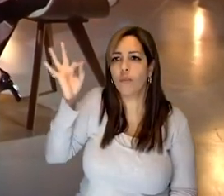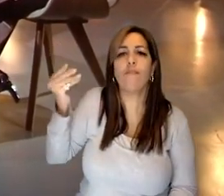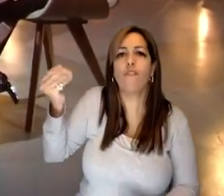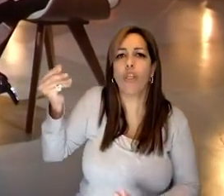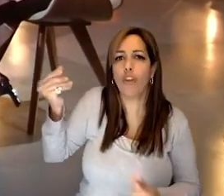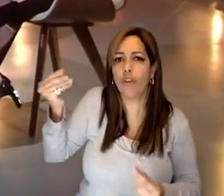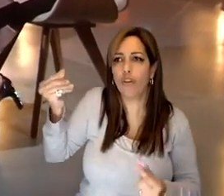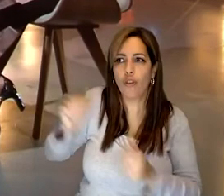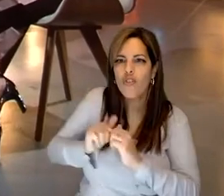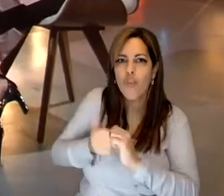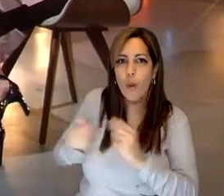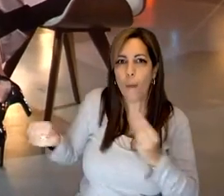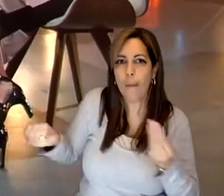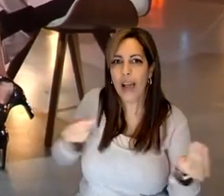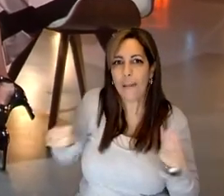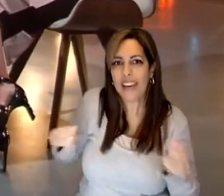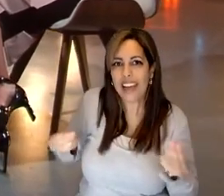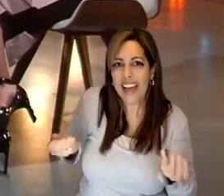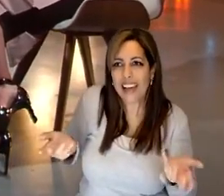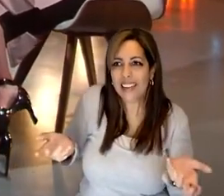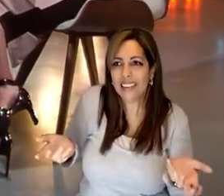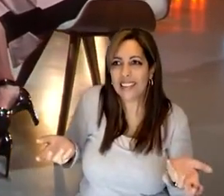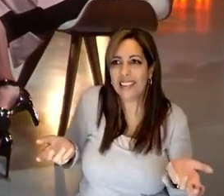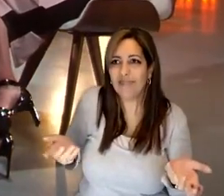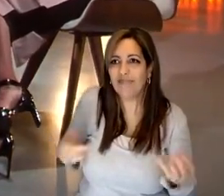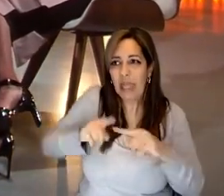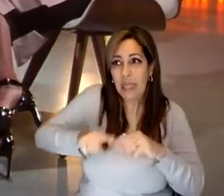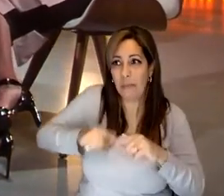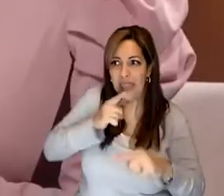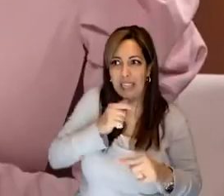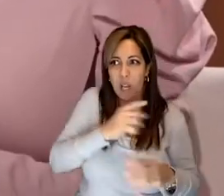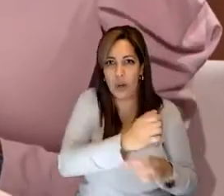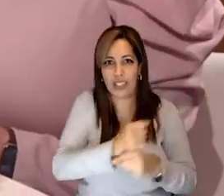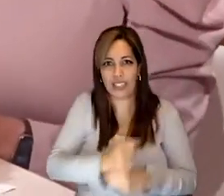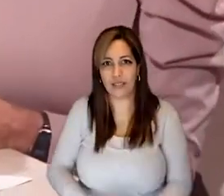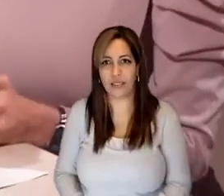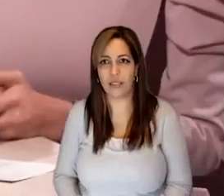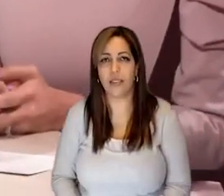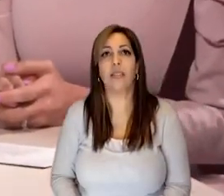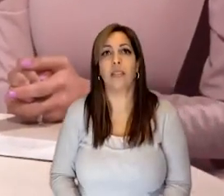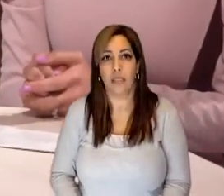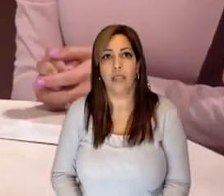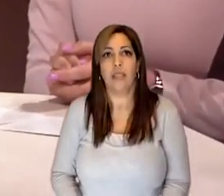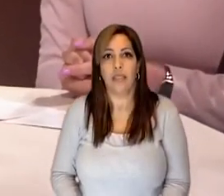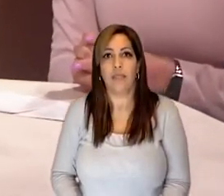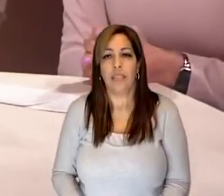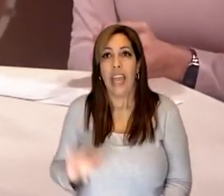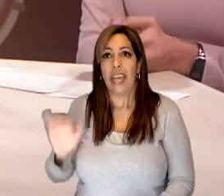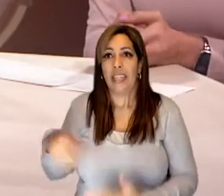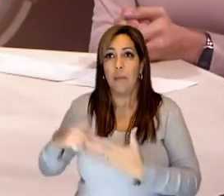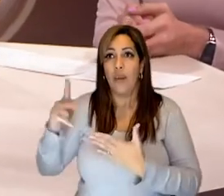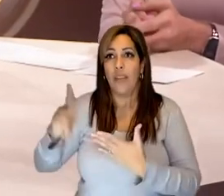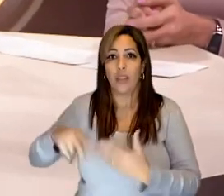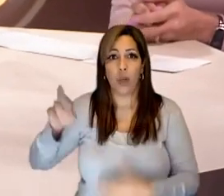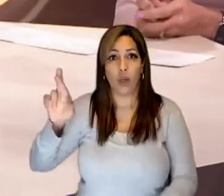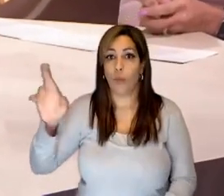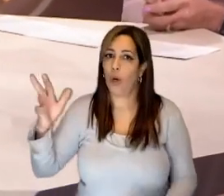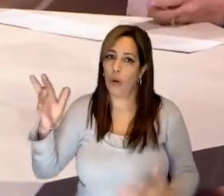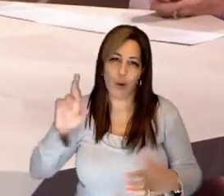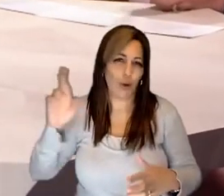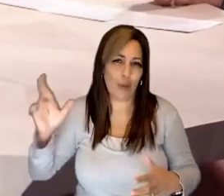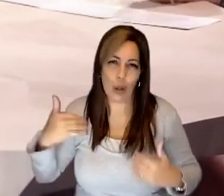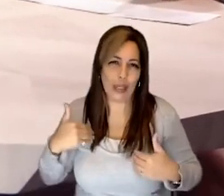y, ¿verdad? Y cómo los van a manejar de acuerdo a quienes los están habilitando? Pues mira, sí, este proyecto Roosevelt Road tiene